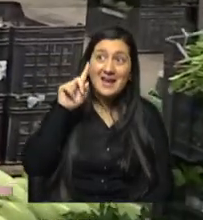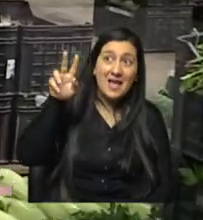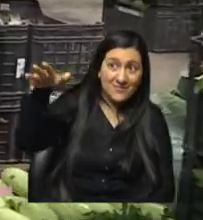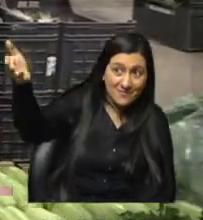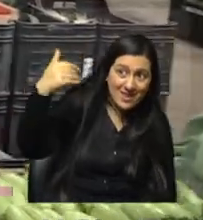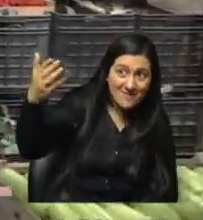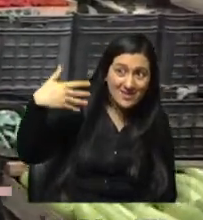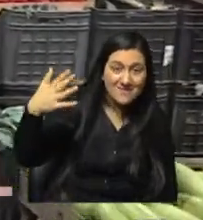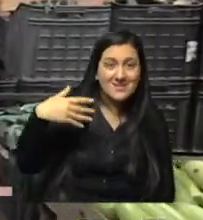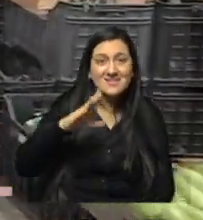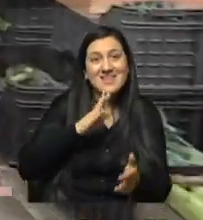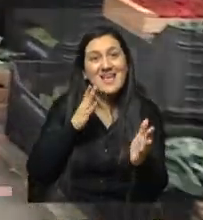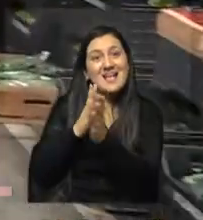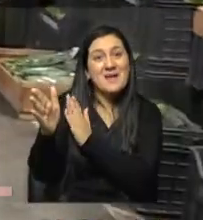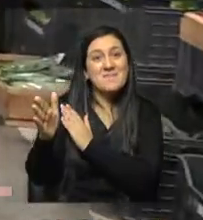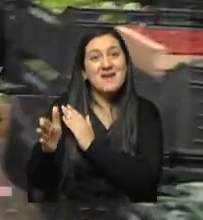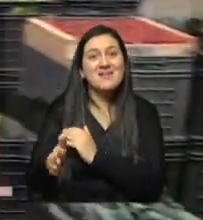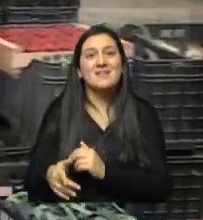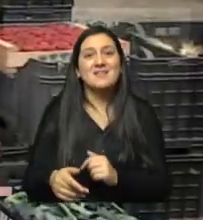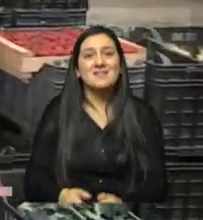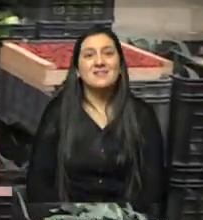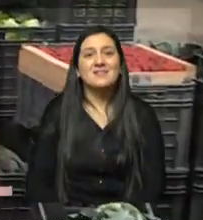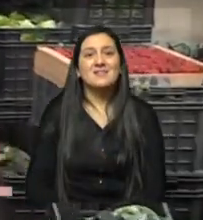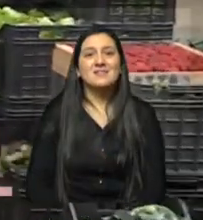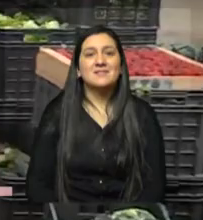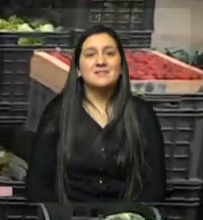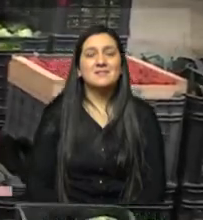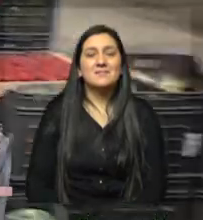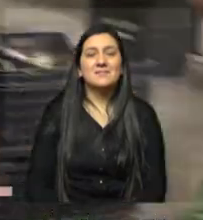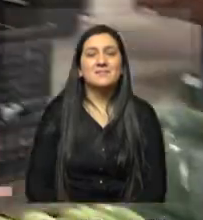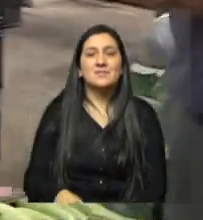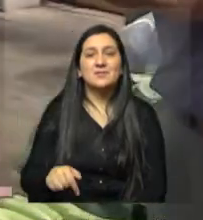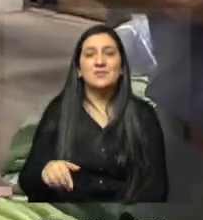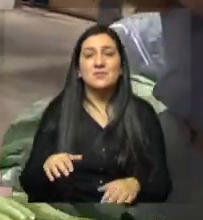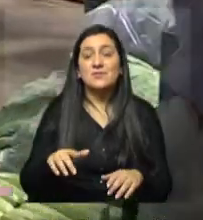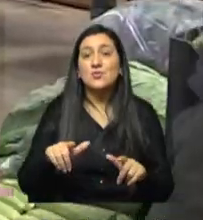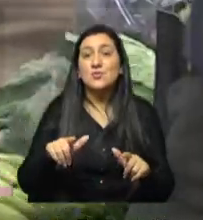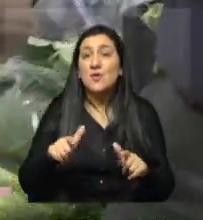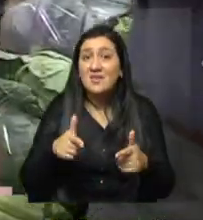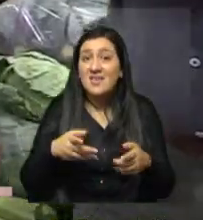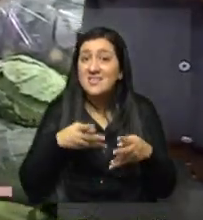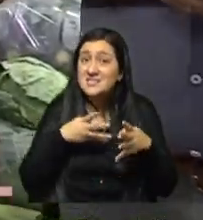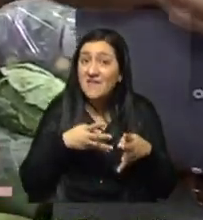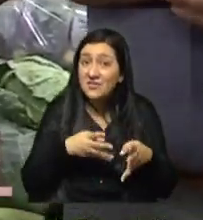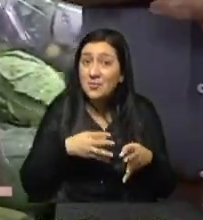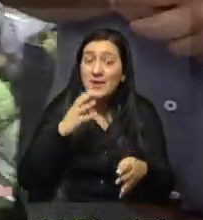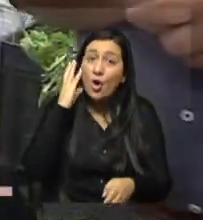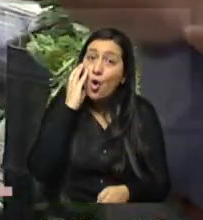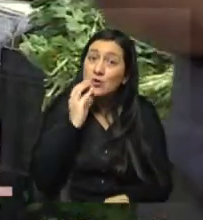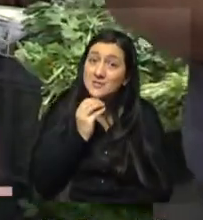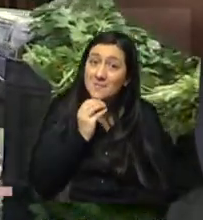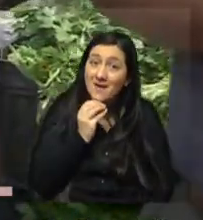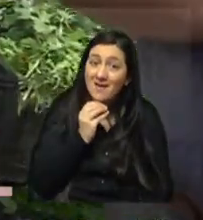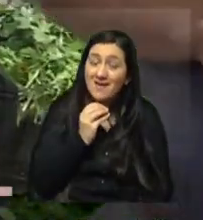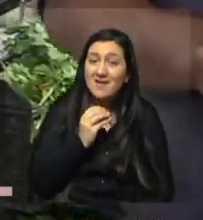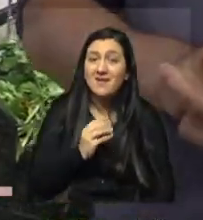escapar. Querías escaparte de nosotros hoy, vení por este lado. Nos quedamos sin el desafío para Josema, Alejandra. No, estuvimos contigo,